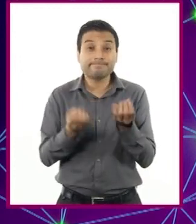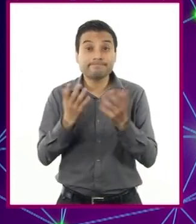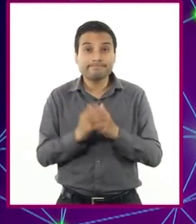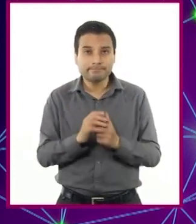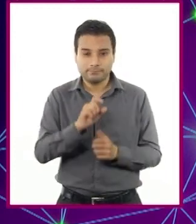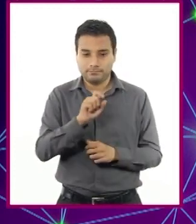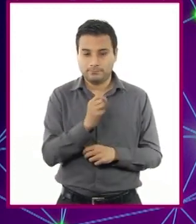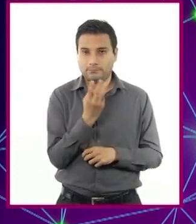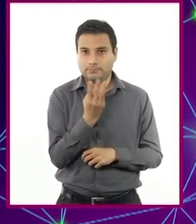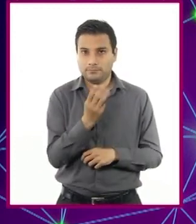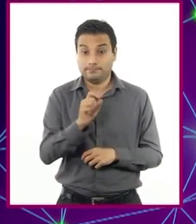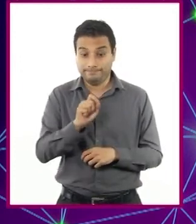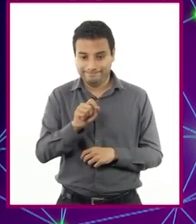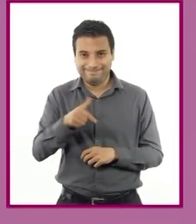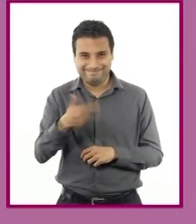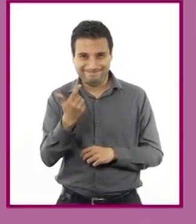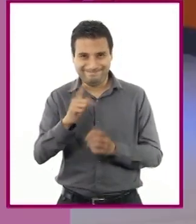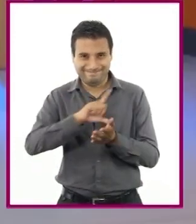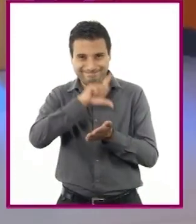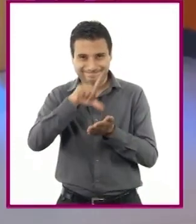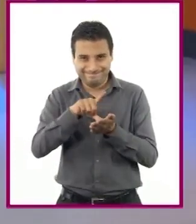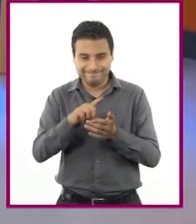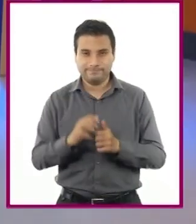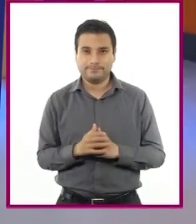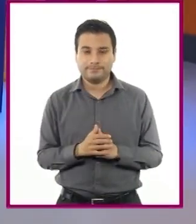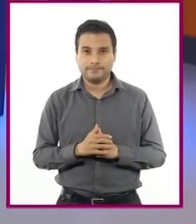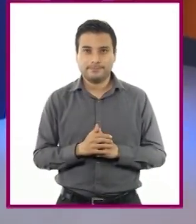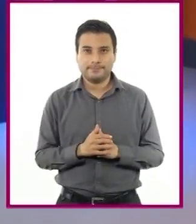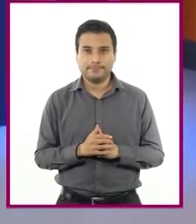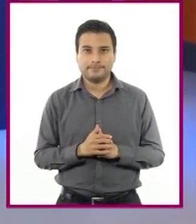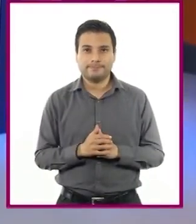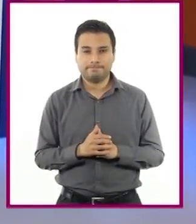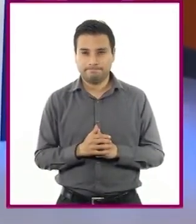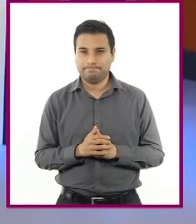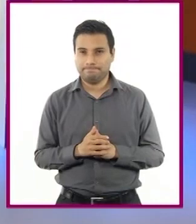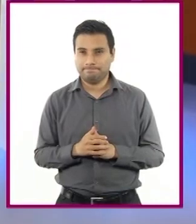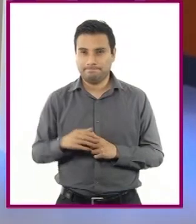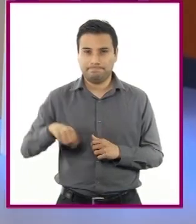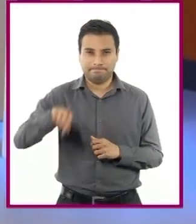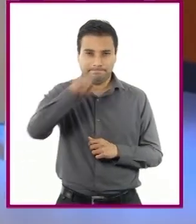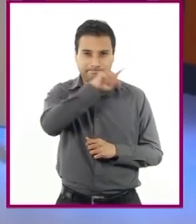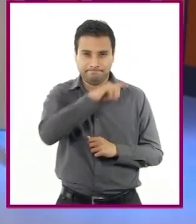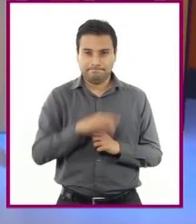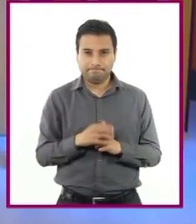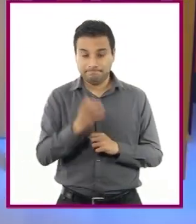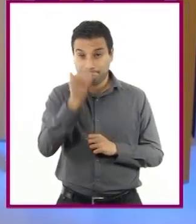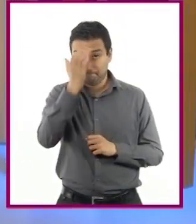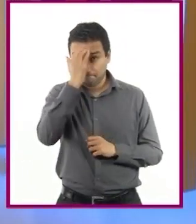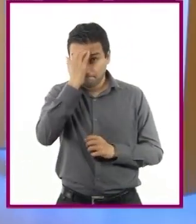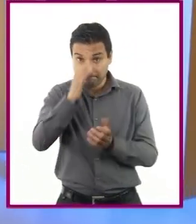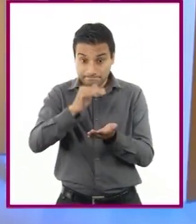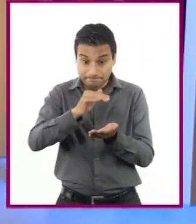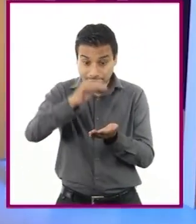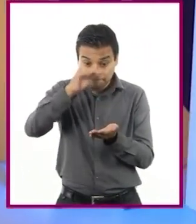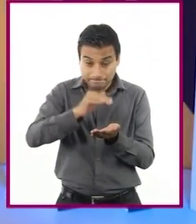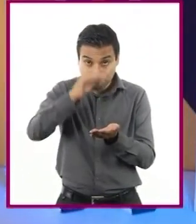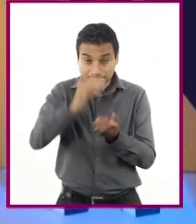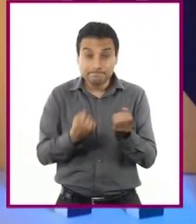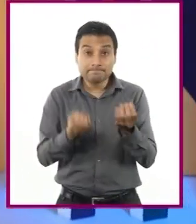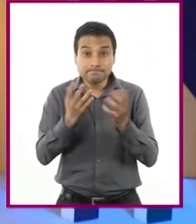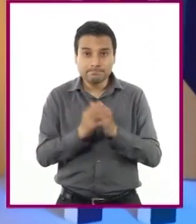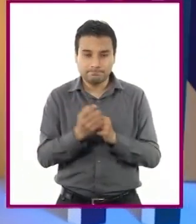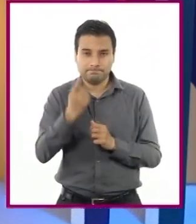de 23.12 litros. Para que tengan una idea de la capacidad de la pecera, la mayoría de